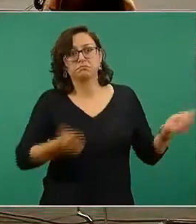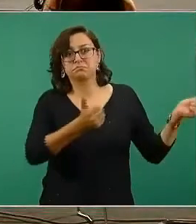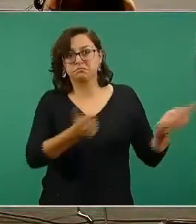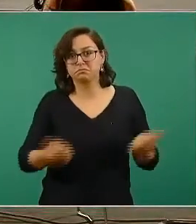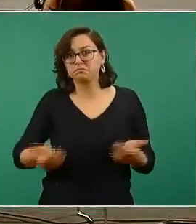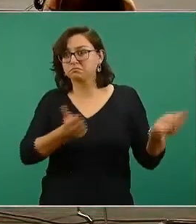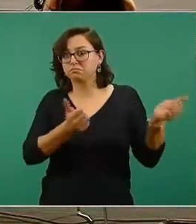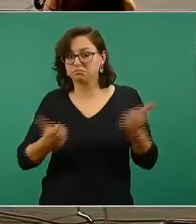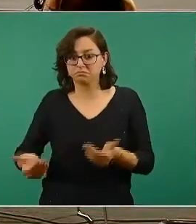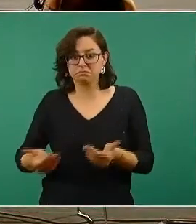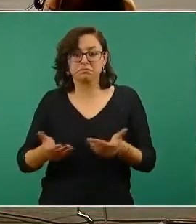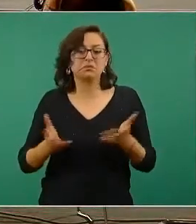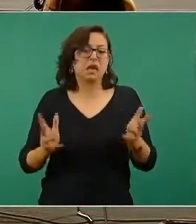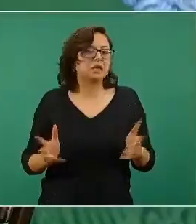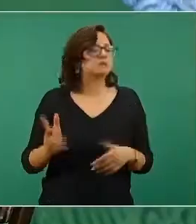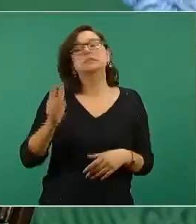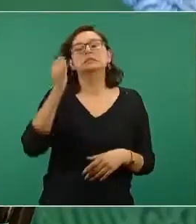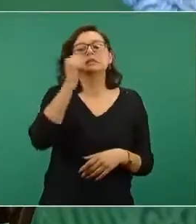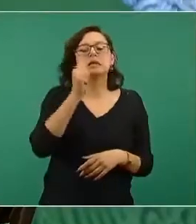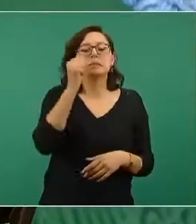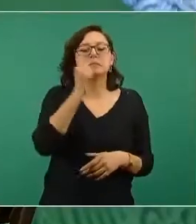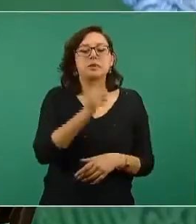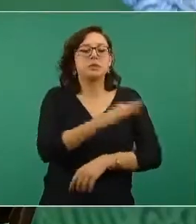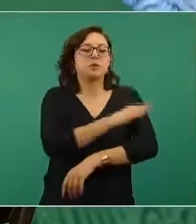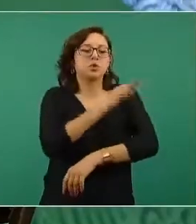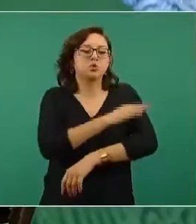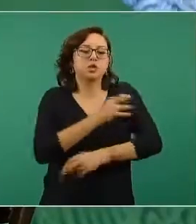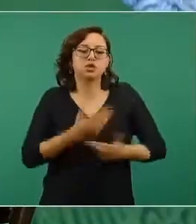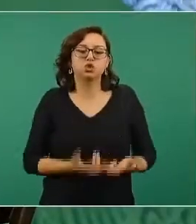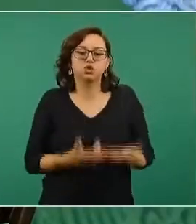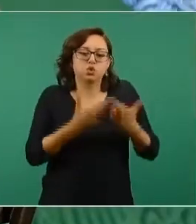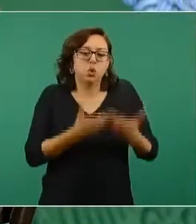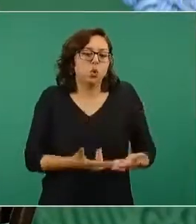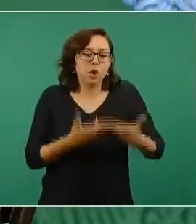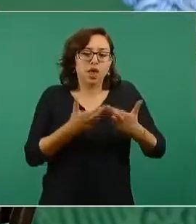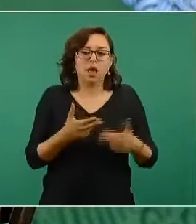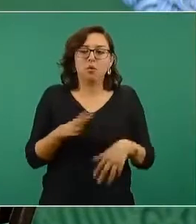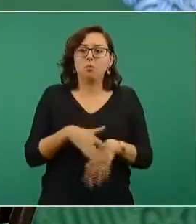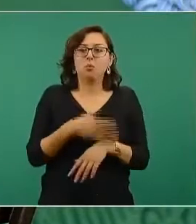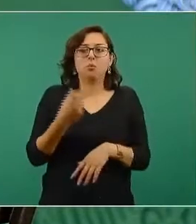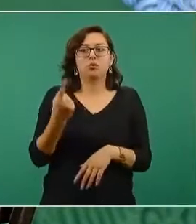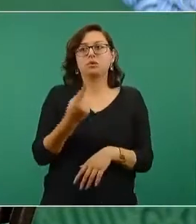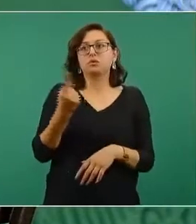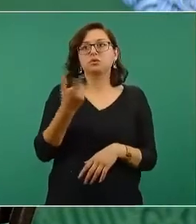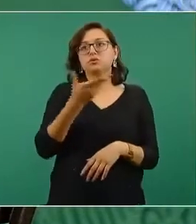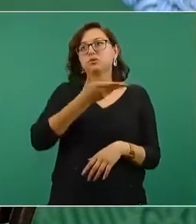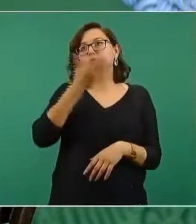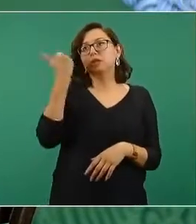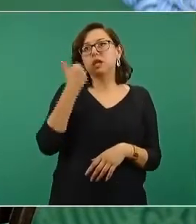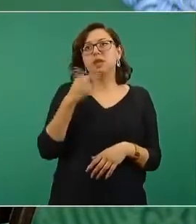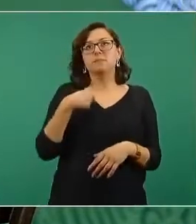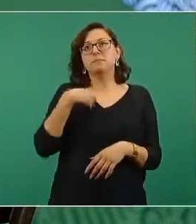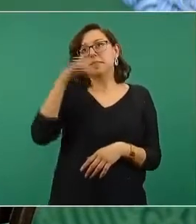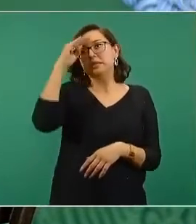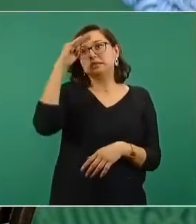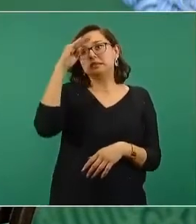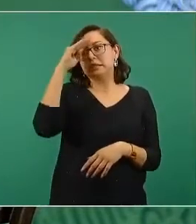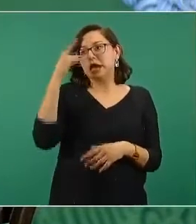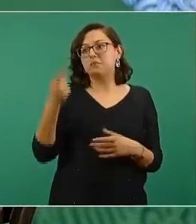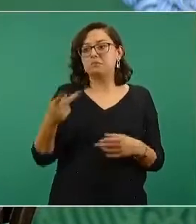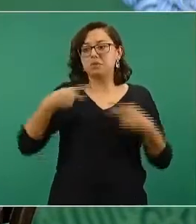en general hay excedentes porque tenemos una expectativa de vacunar pues tal vez no al 100%, pero sí cerca